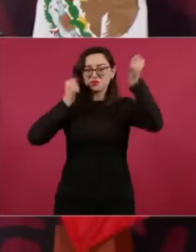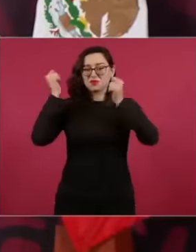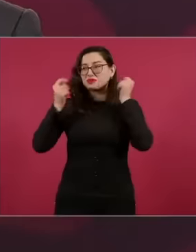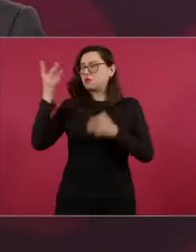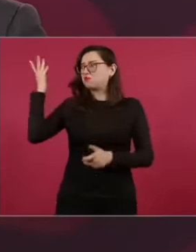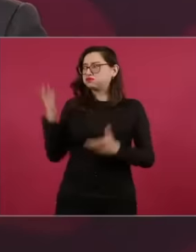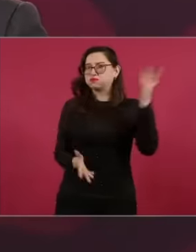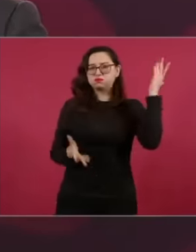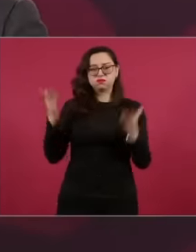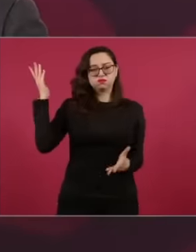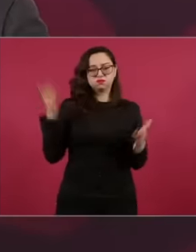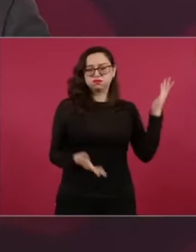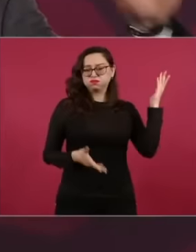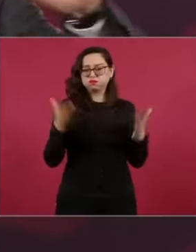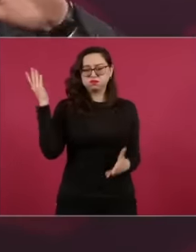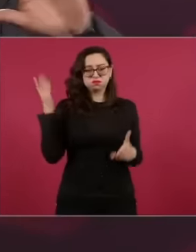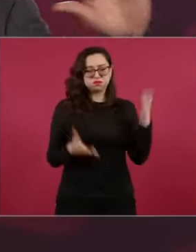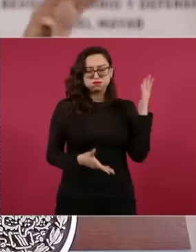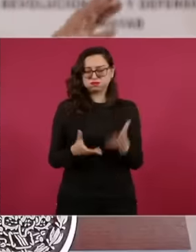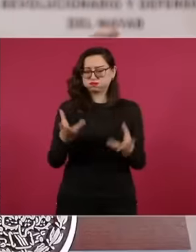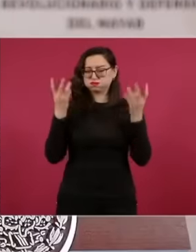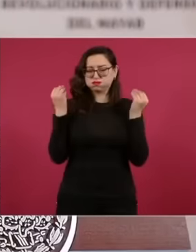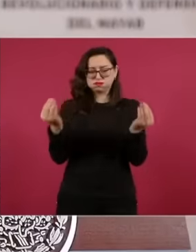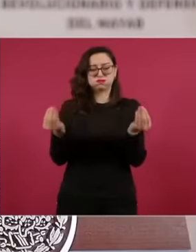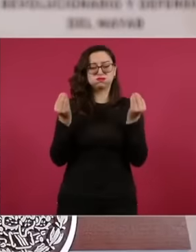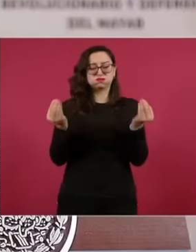nunca, como nunca.